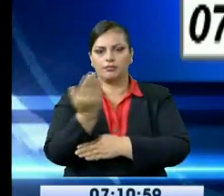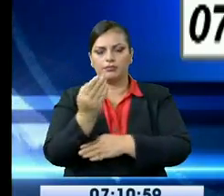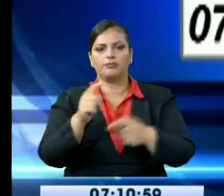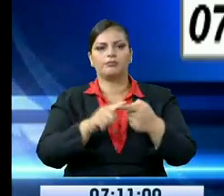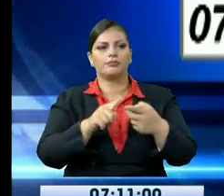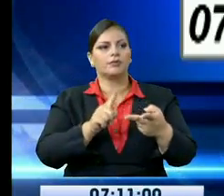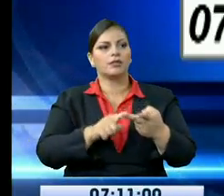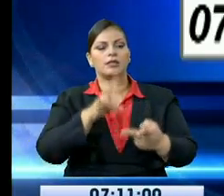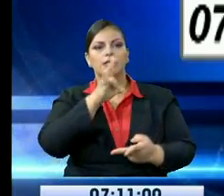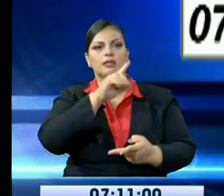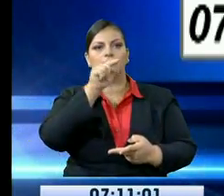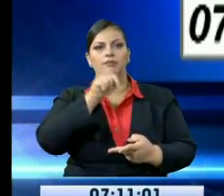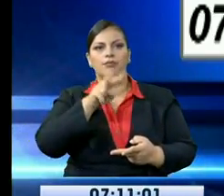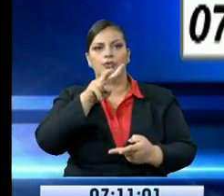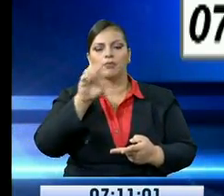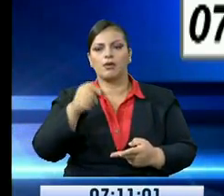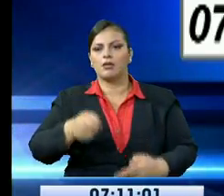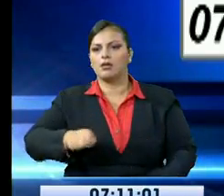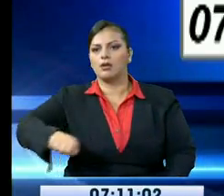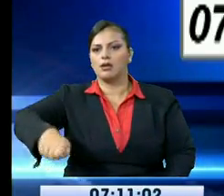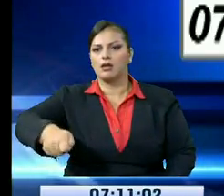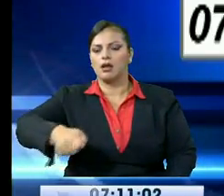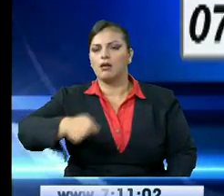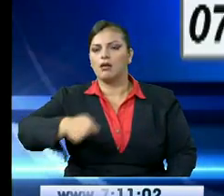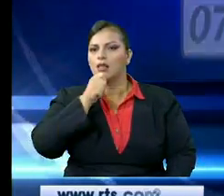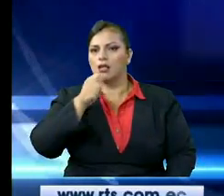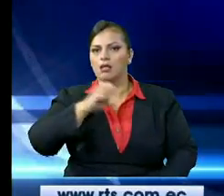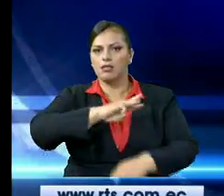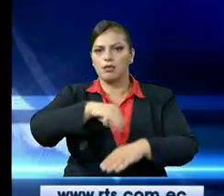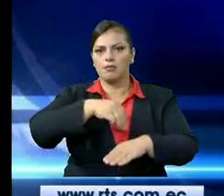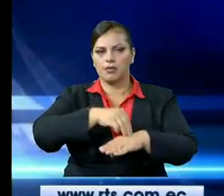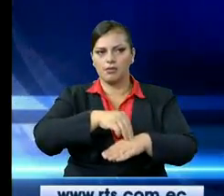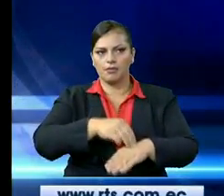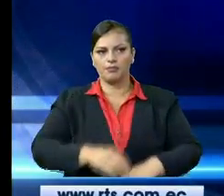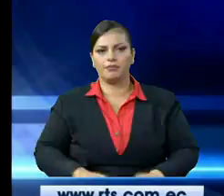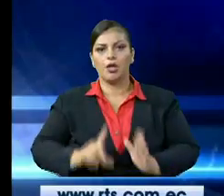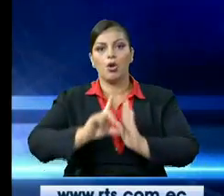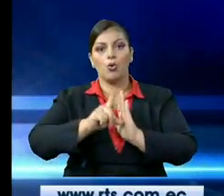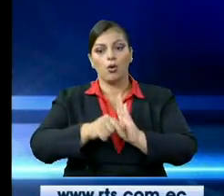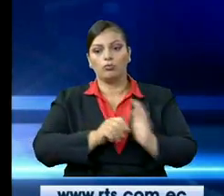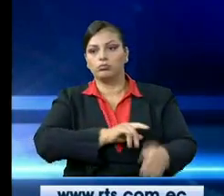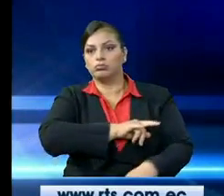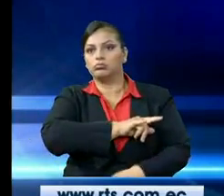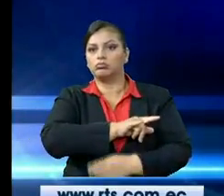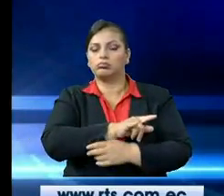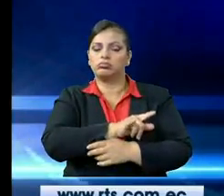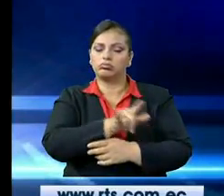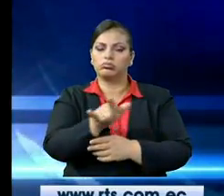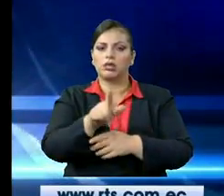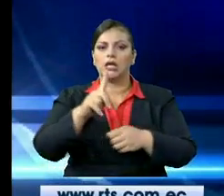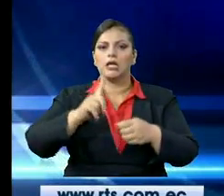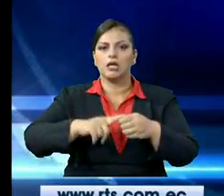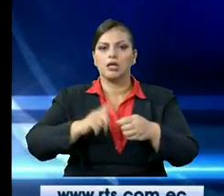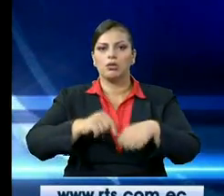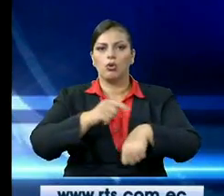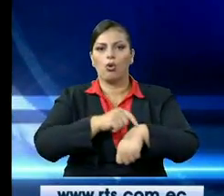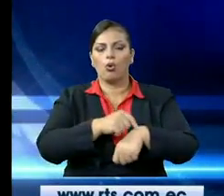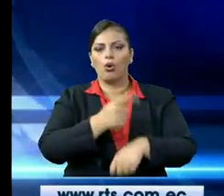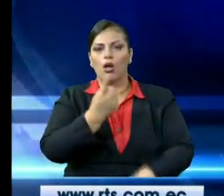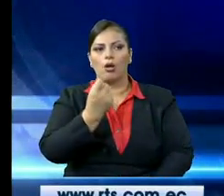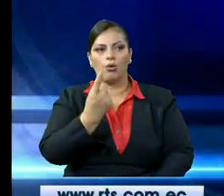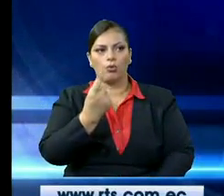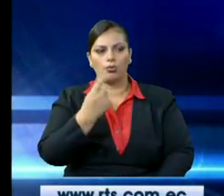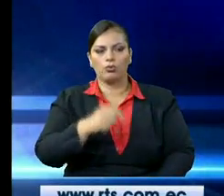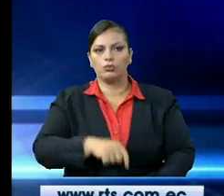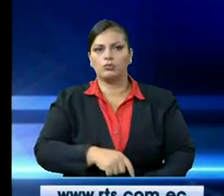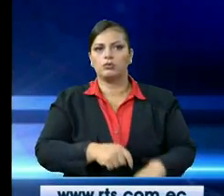entrevista telefónica con Radio Gaviota de Manabí. Luego se traslada a Quito. 11 horas, reunión estratégica